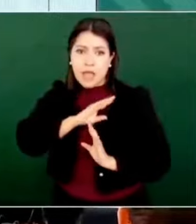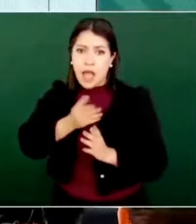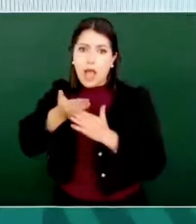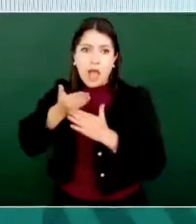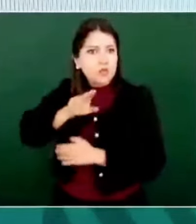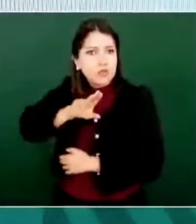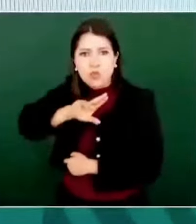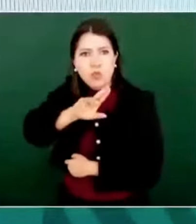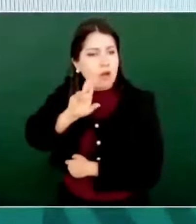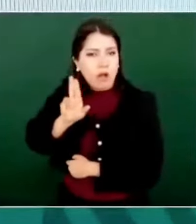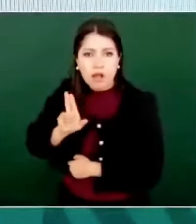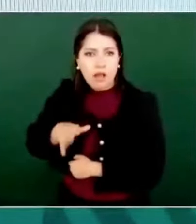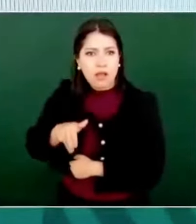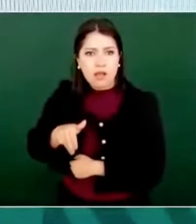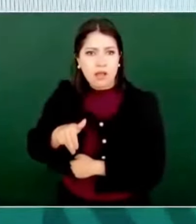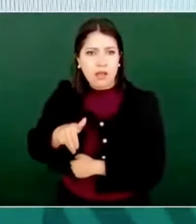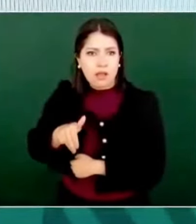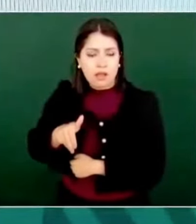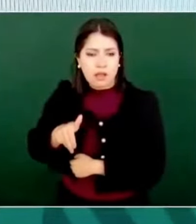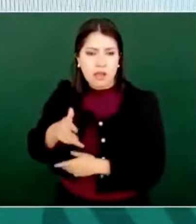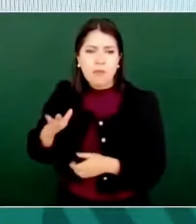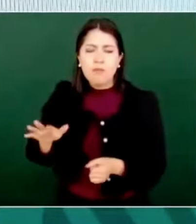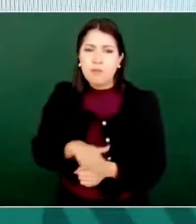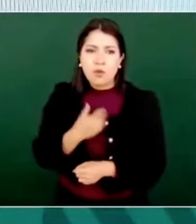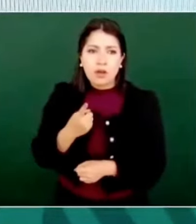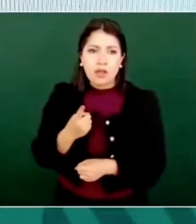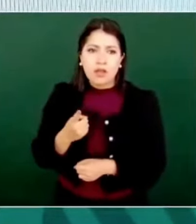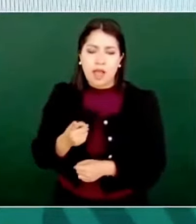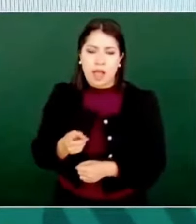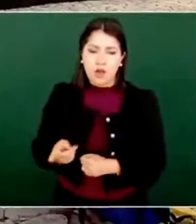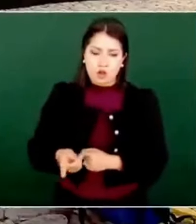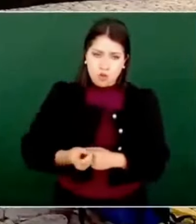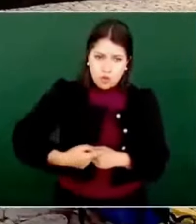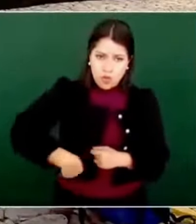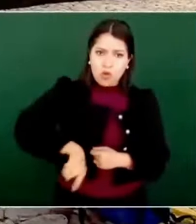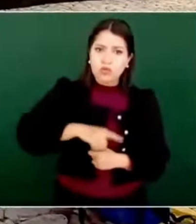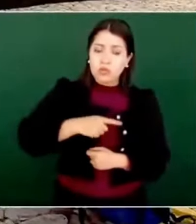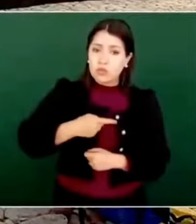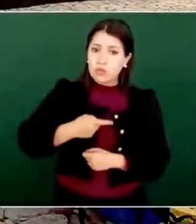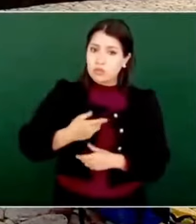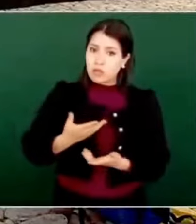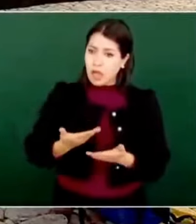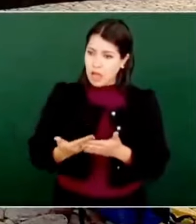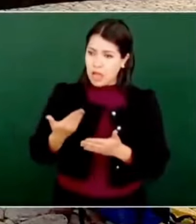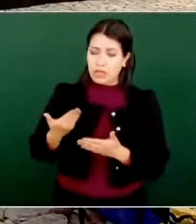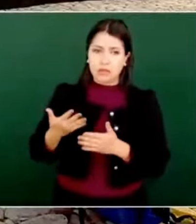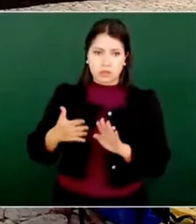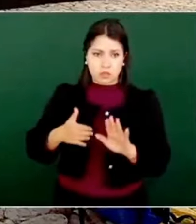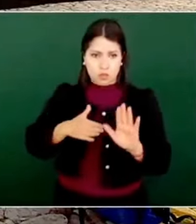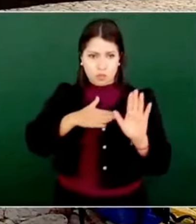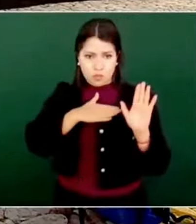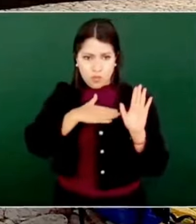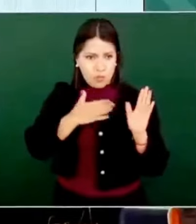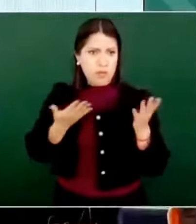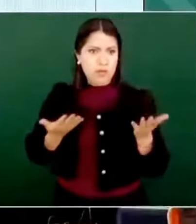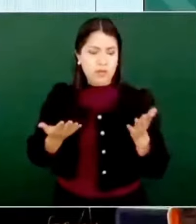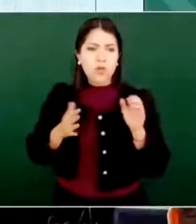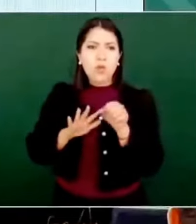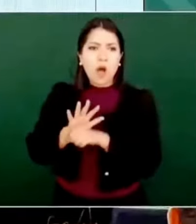hecho porque nos comprometimos a ir al